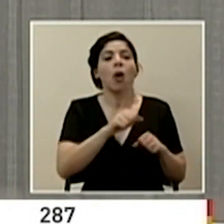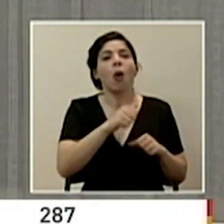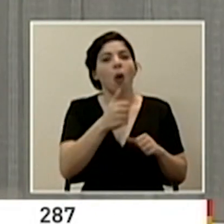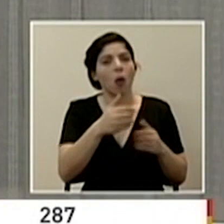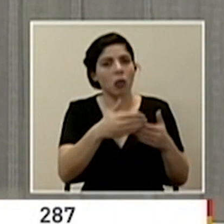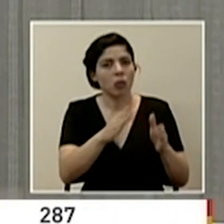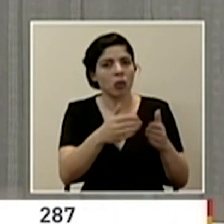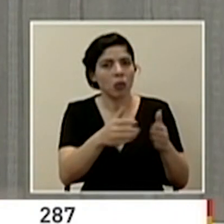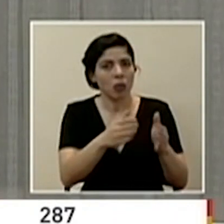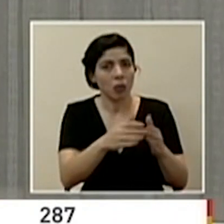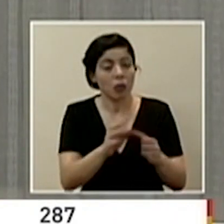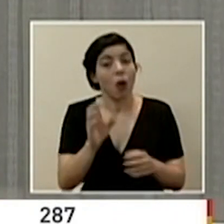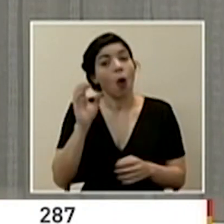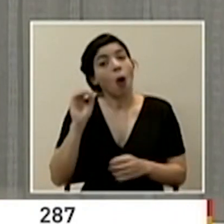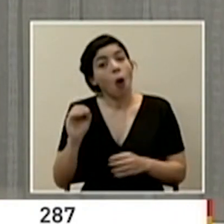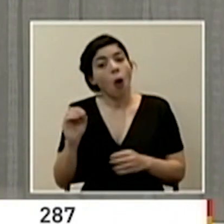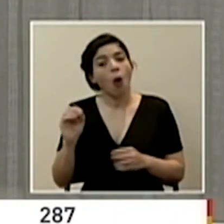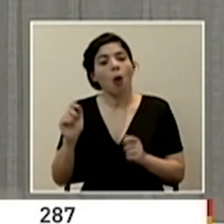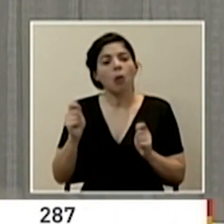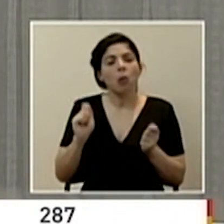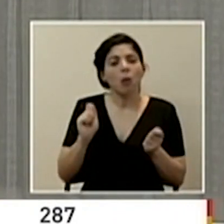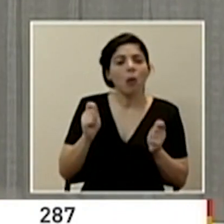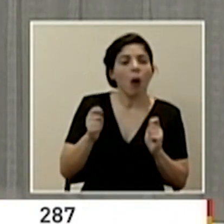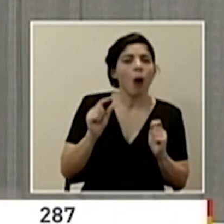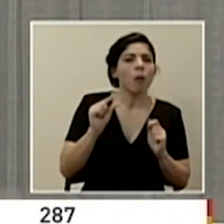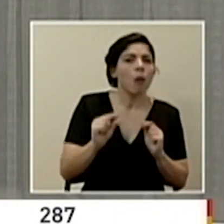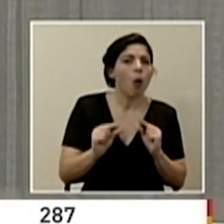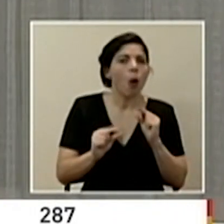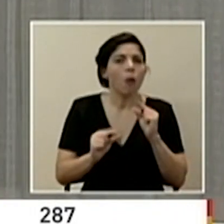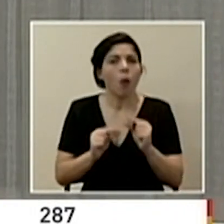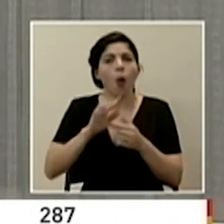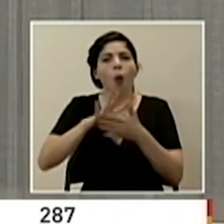otras actividades o ir incluso cambiando poco a poco